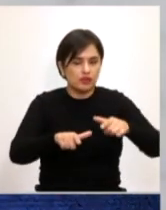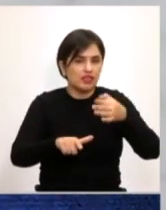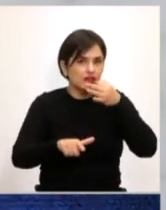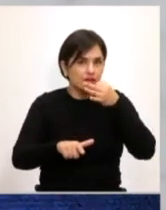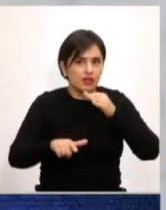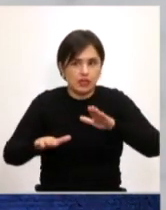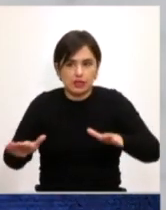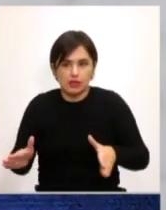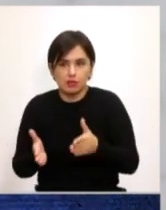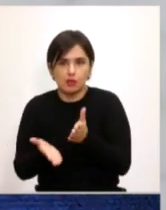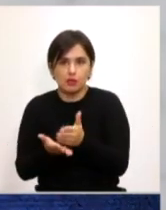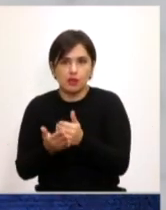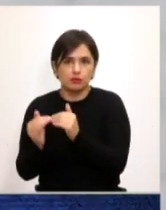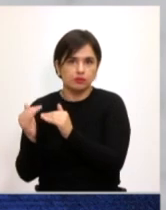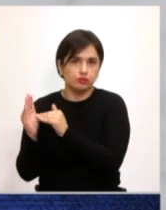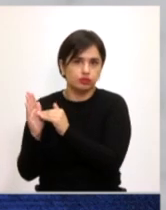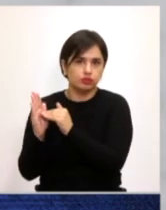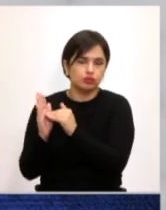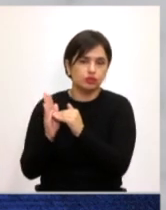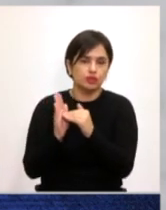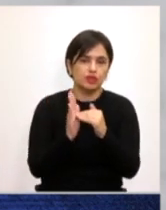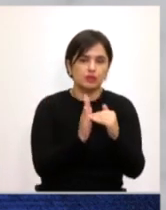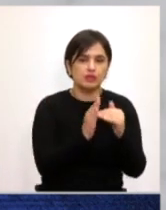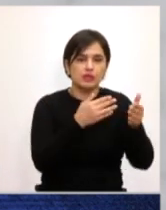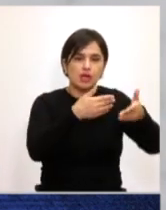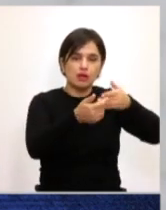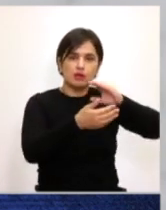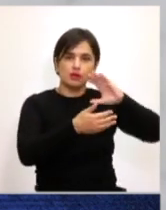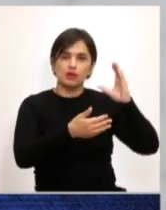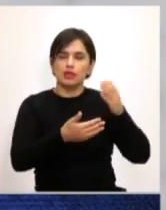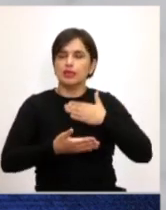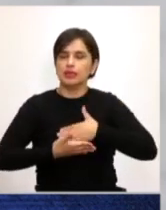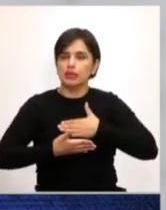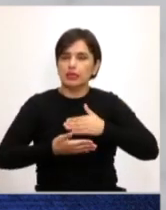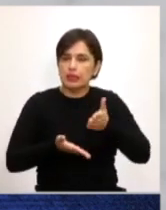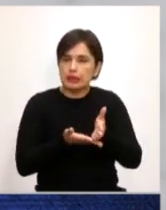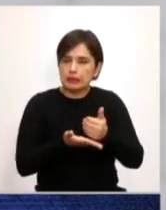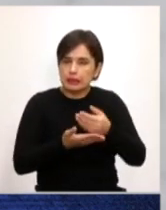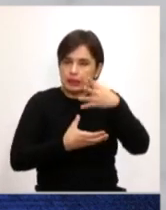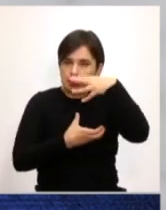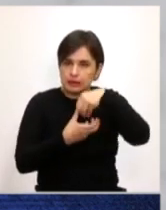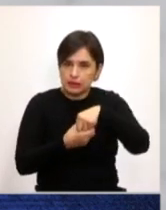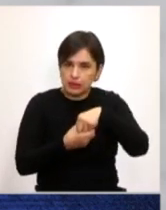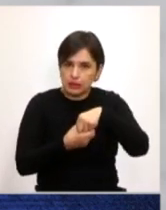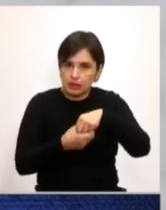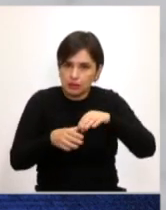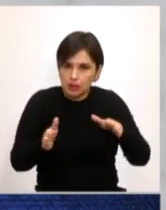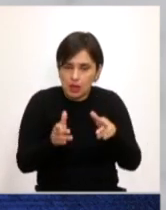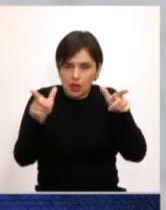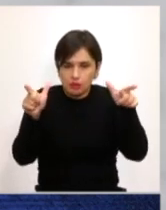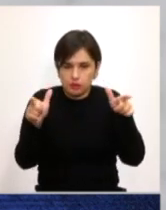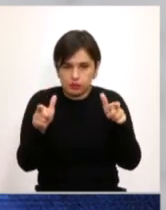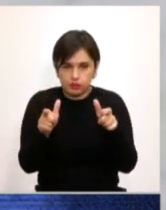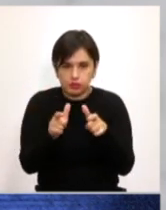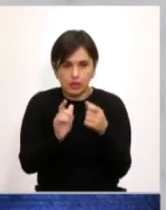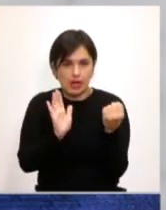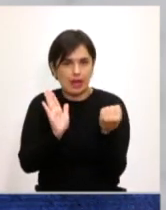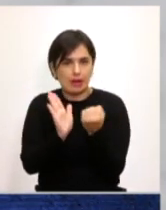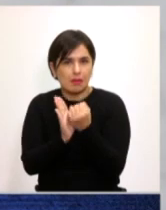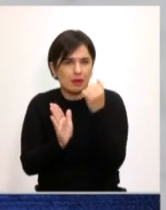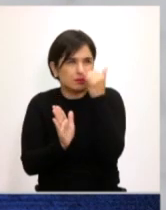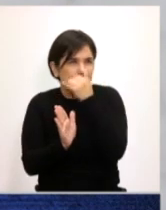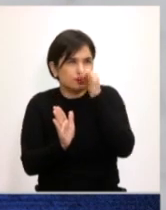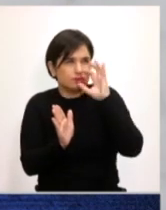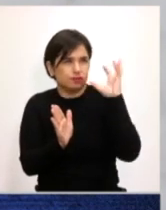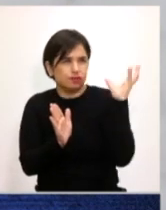su plan de sustentabilidad ambiental, que busca promover estrategias internas para disminuir la huella de carbono mediante